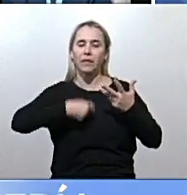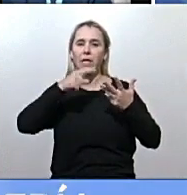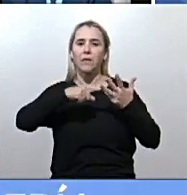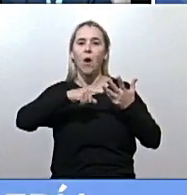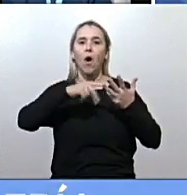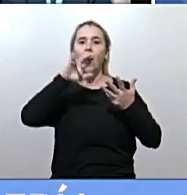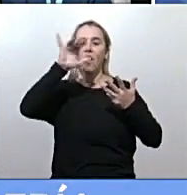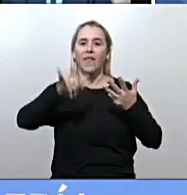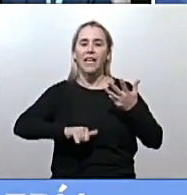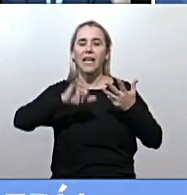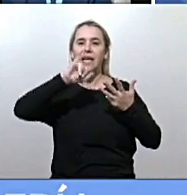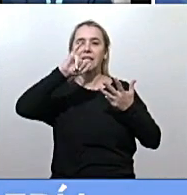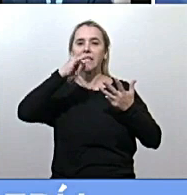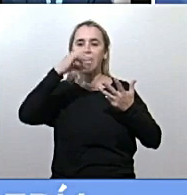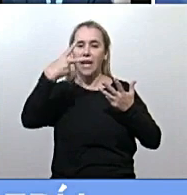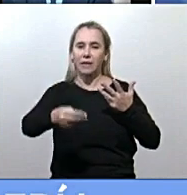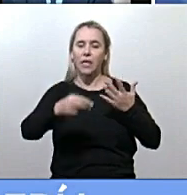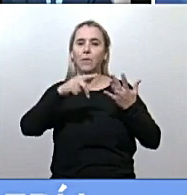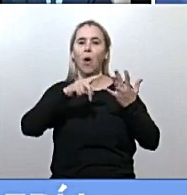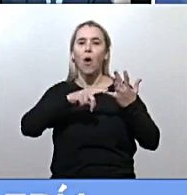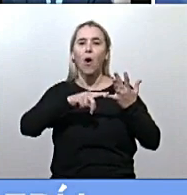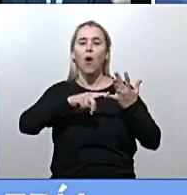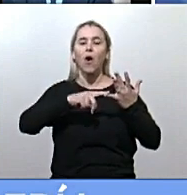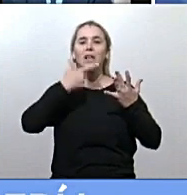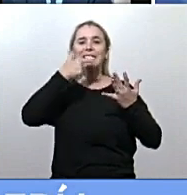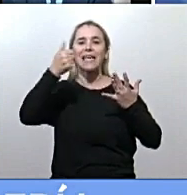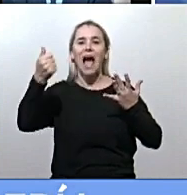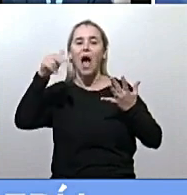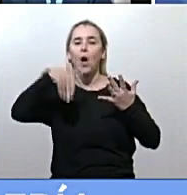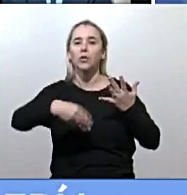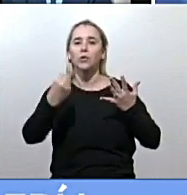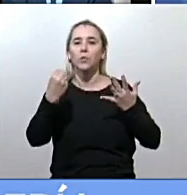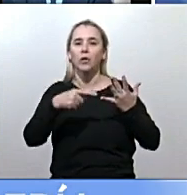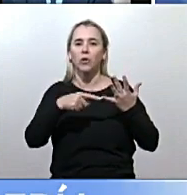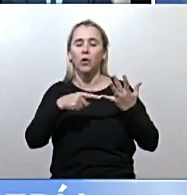afirmativo. Rodríguez Machado, negativo. Senador Rodríguez, a su voto.